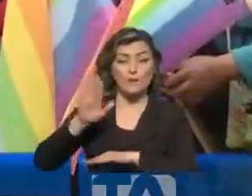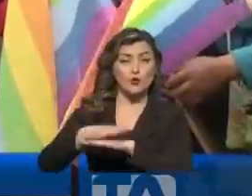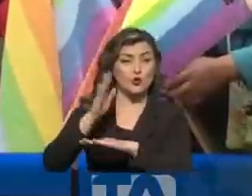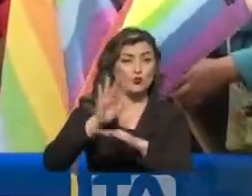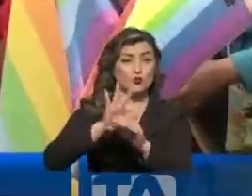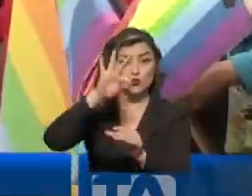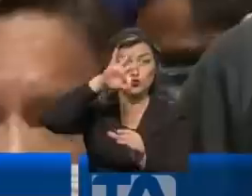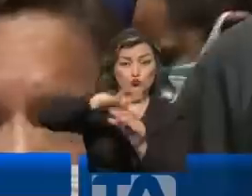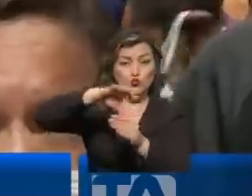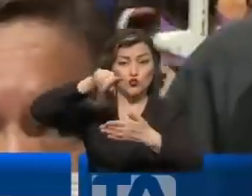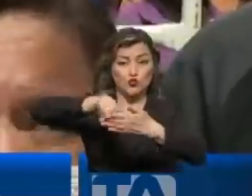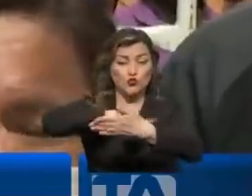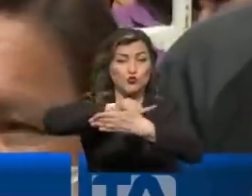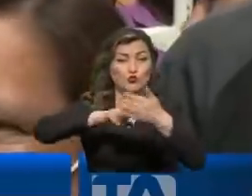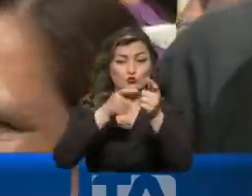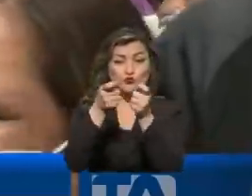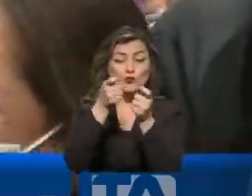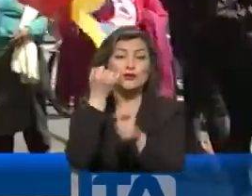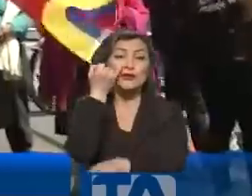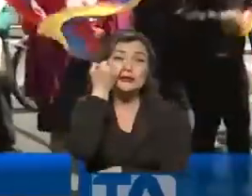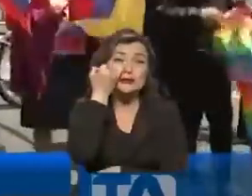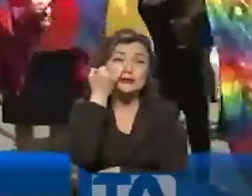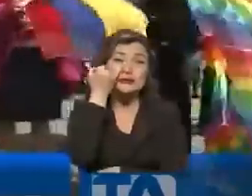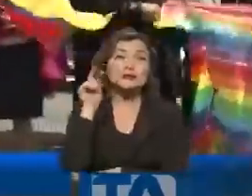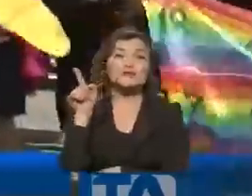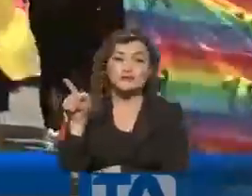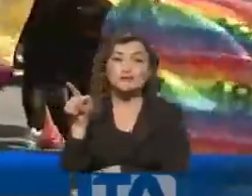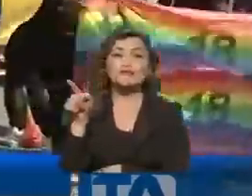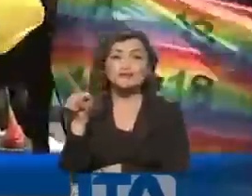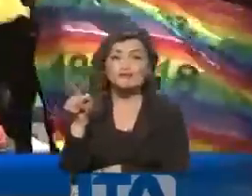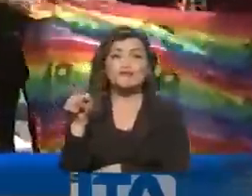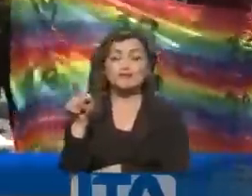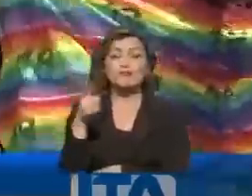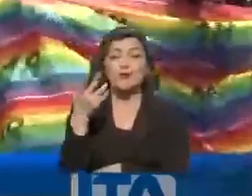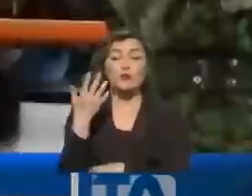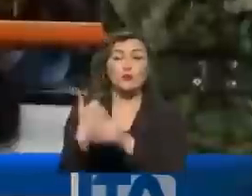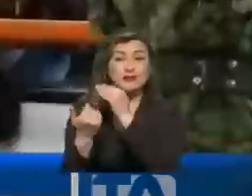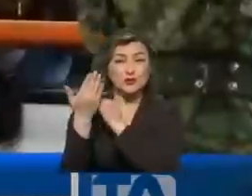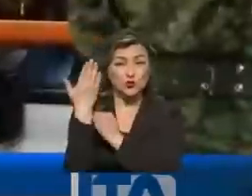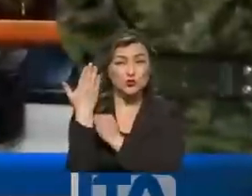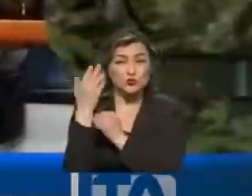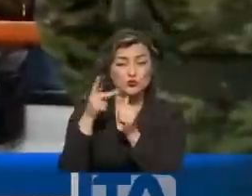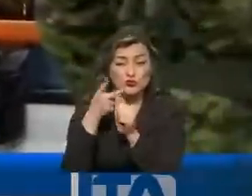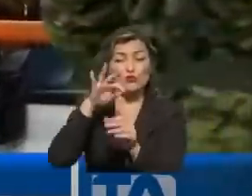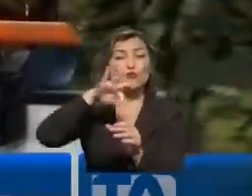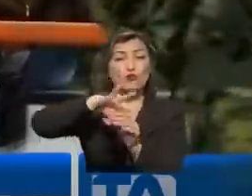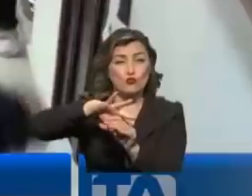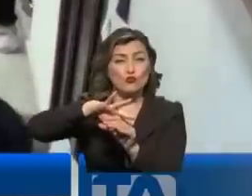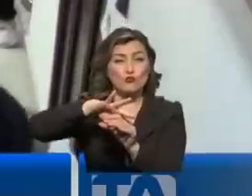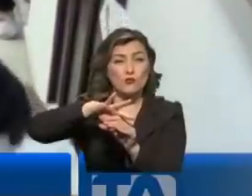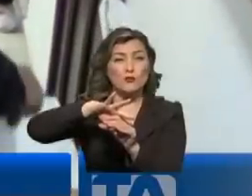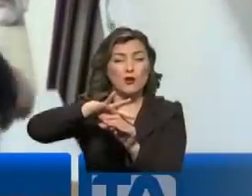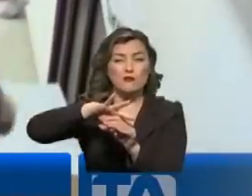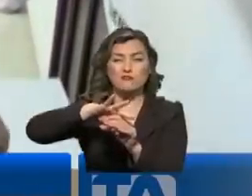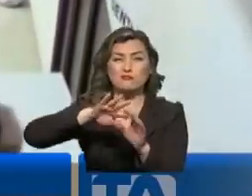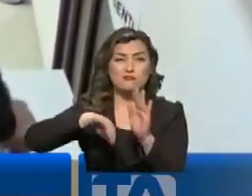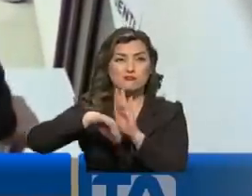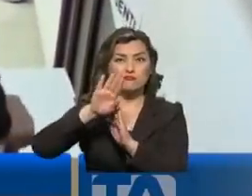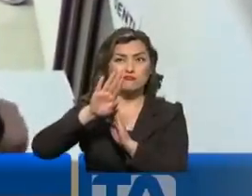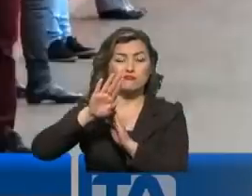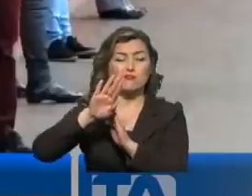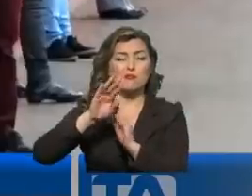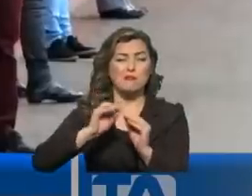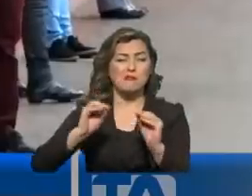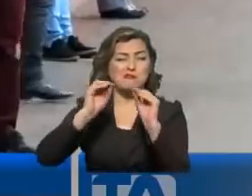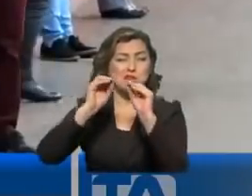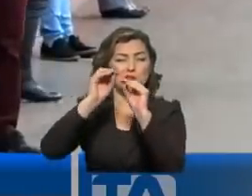nulo por parte de la dirigencia indígena sí tuvo eco, pues el histórico de segunda vuelta casi se duplica a nivel